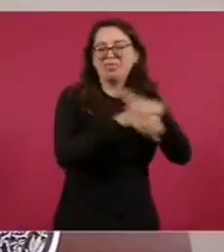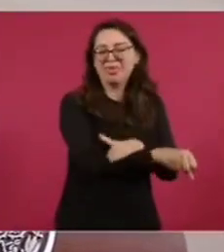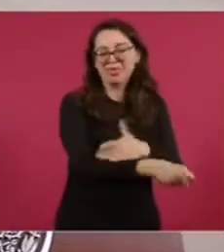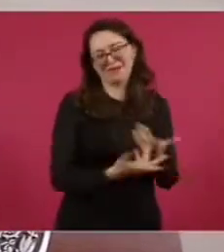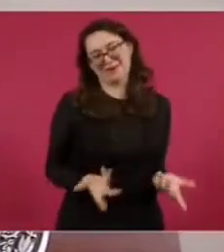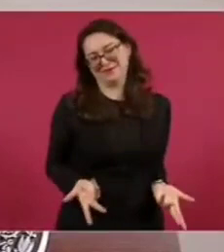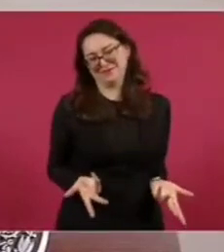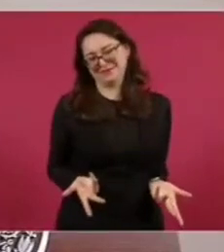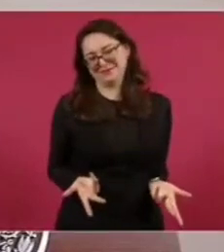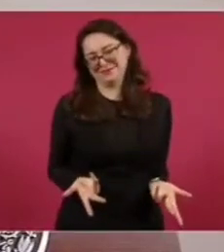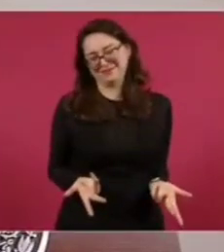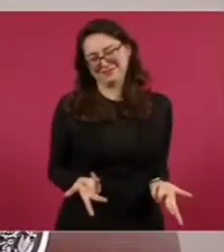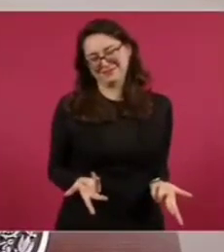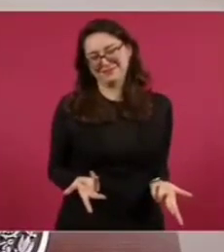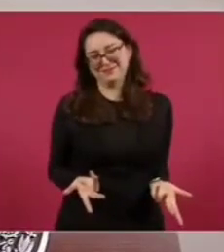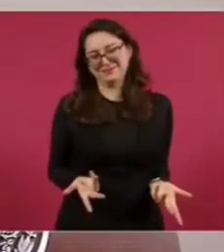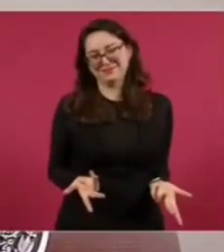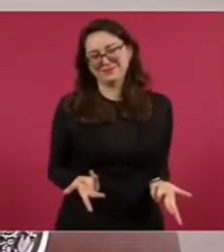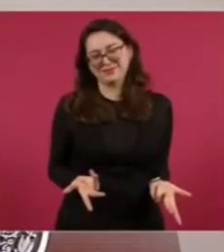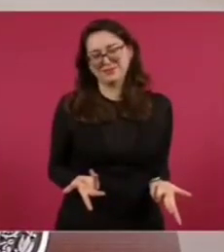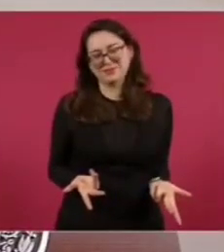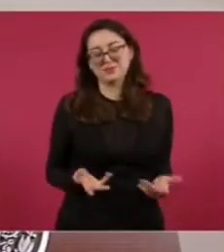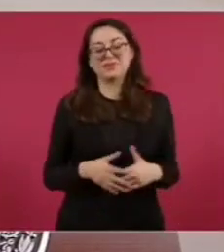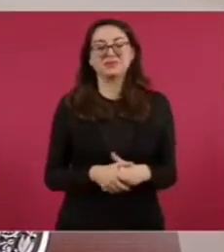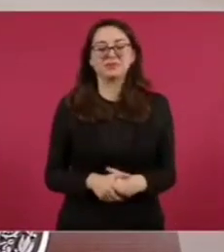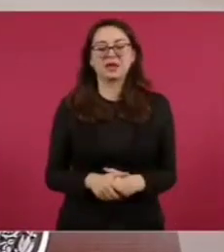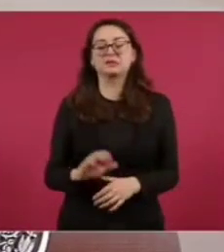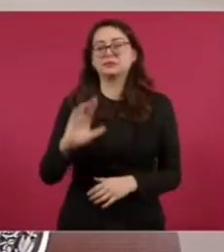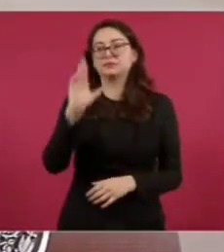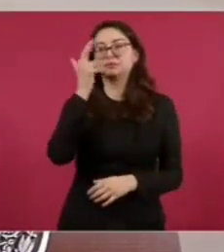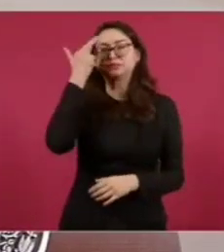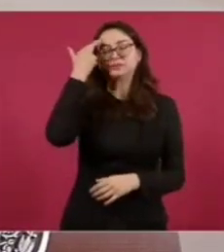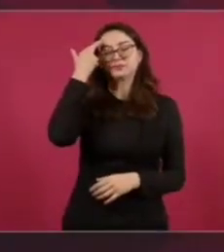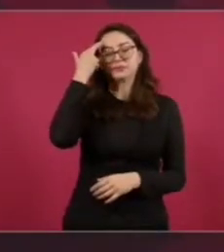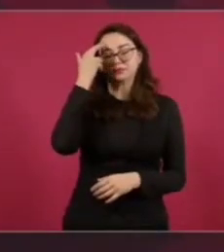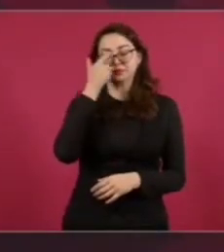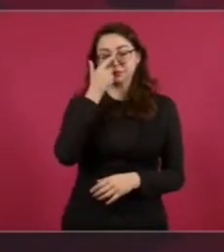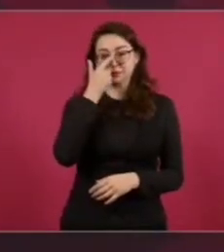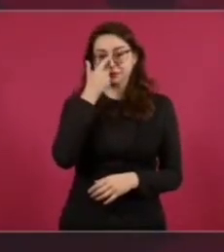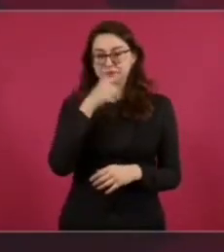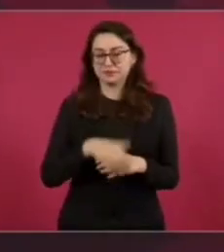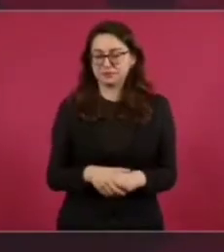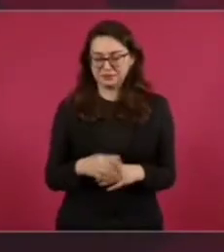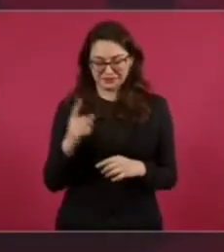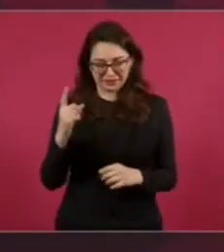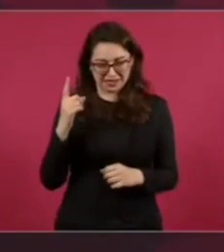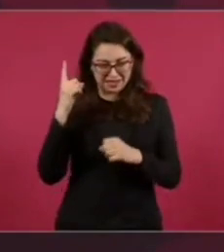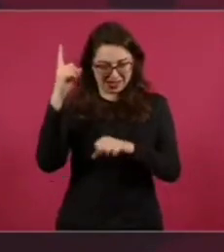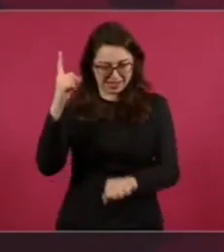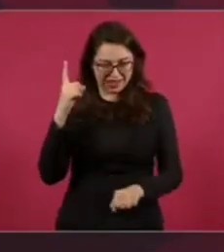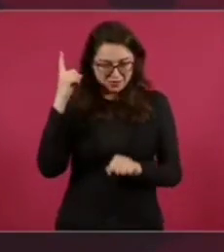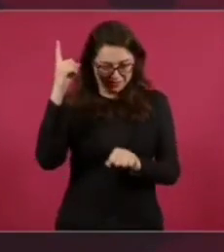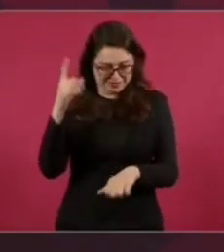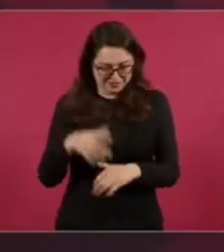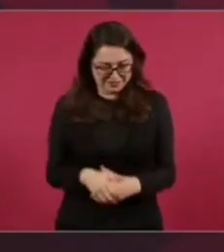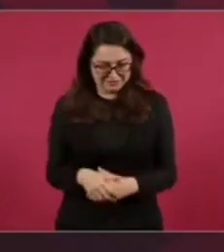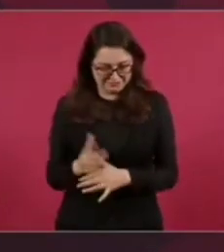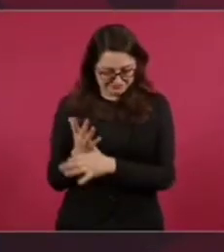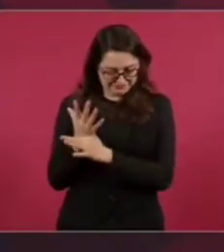No pasa nada. Es, decía el Quijote, ¿no?, que por la dignidad.